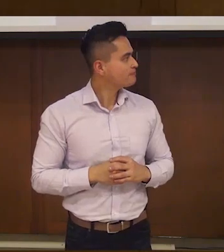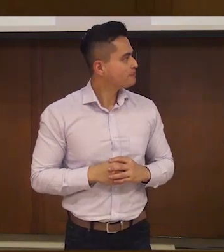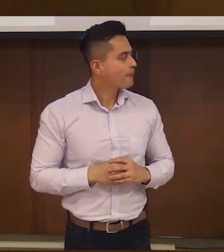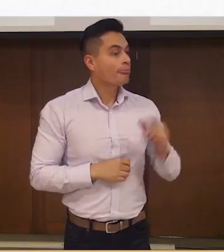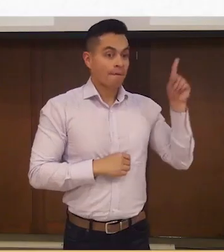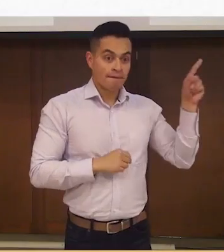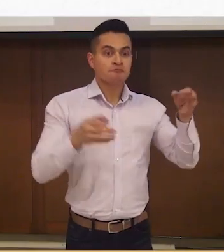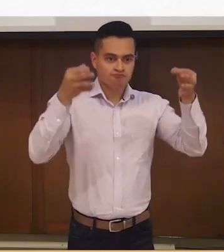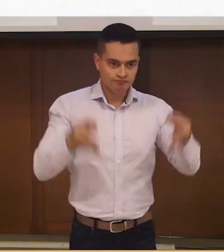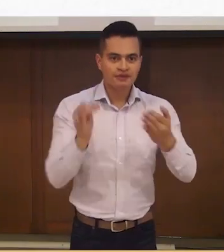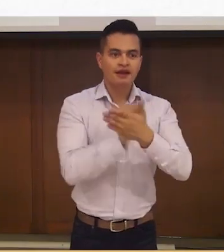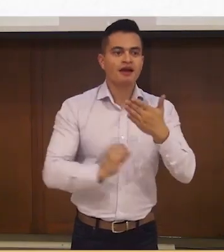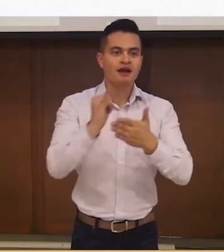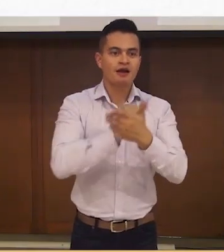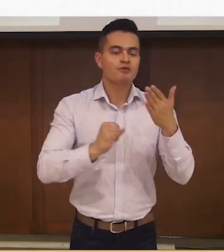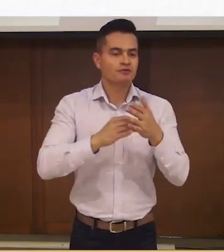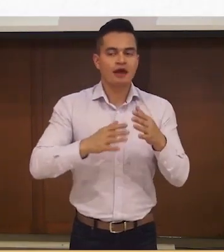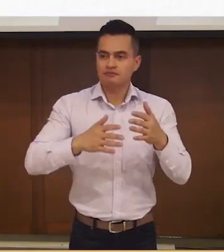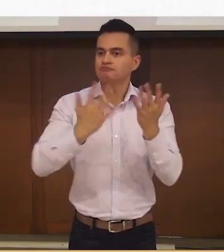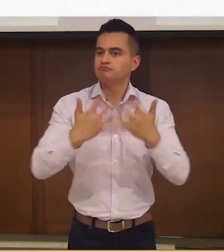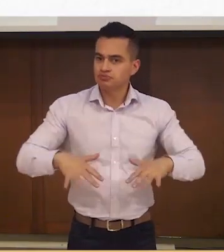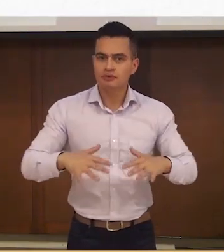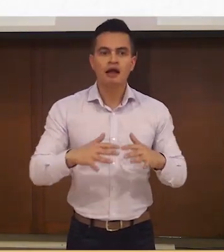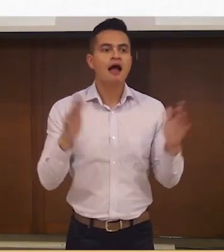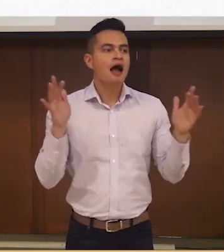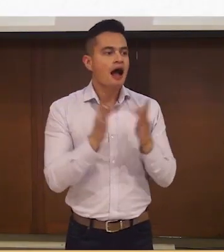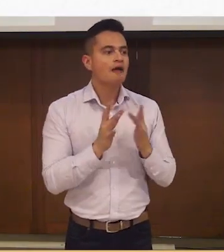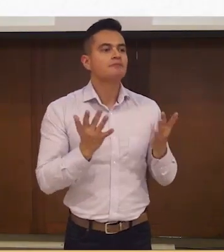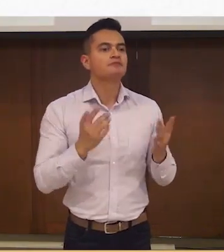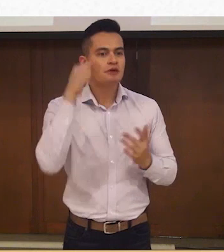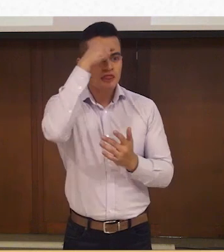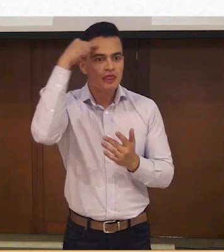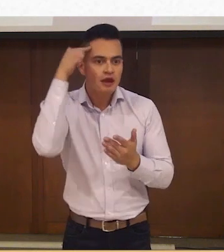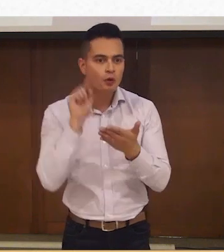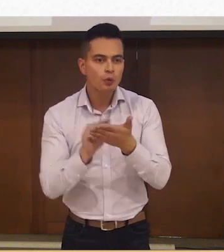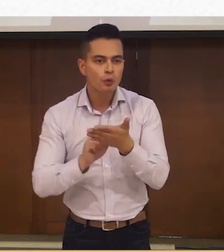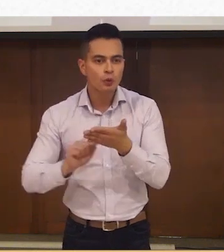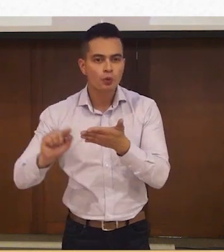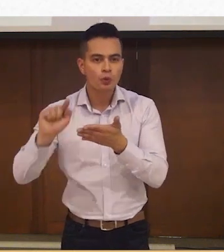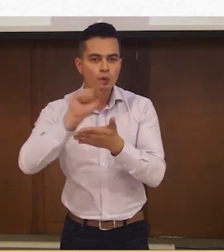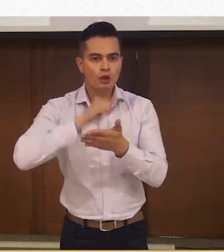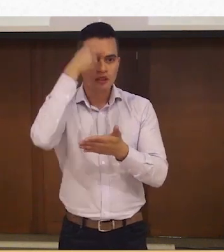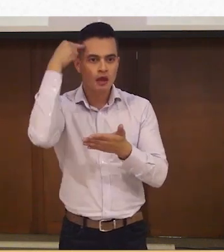este es el dibujo final en tinta, no tiene color.